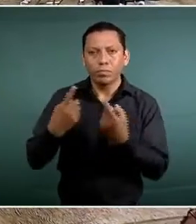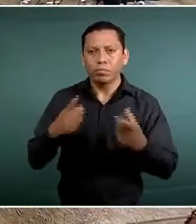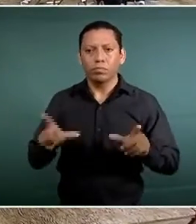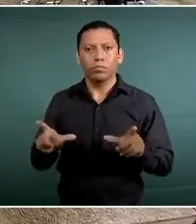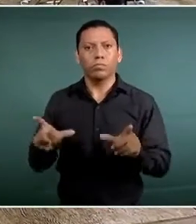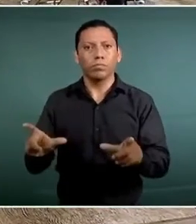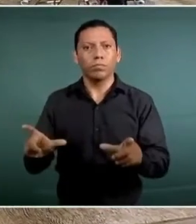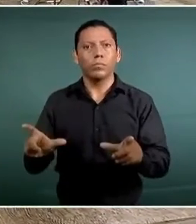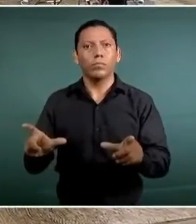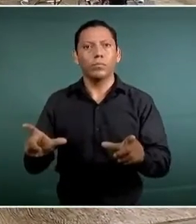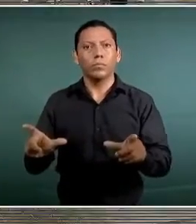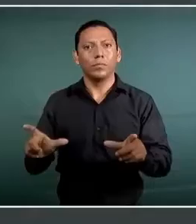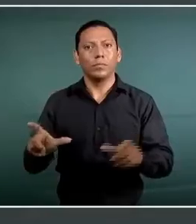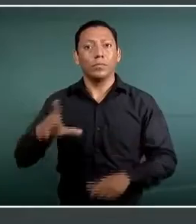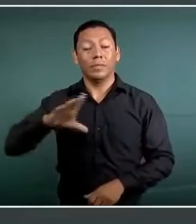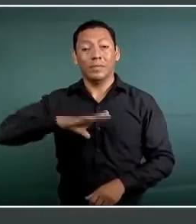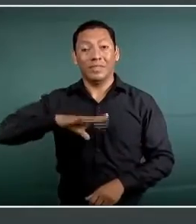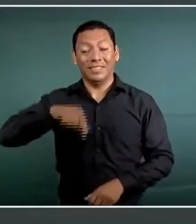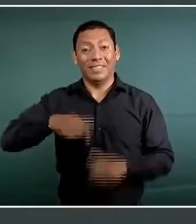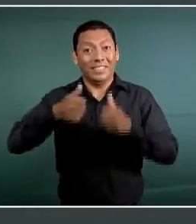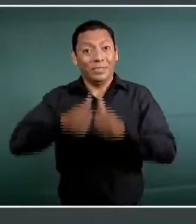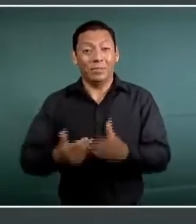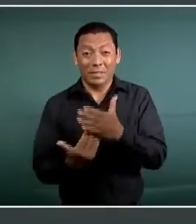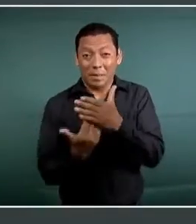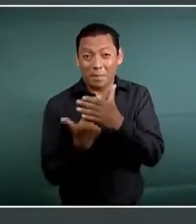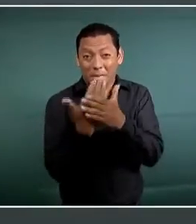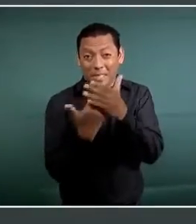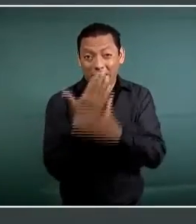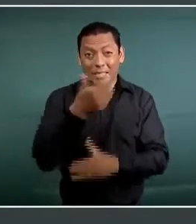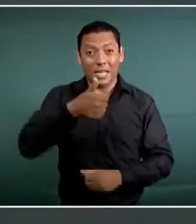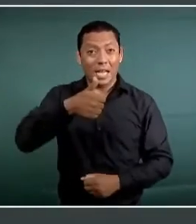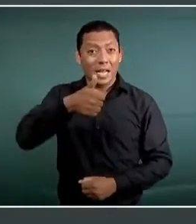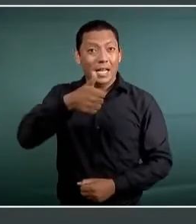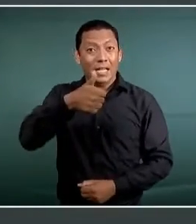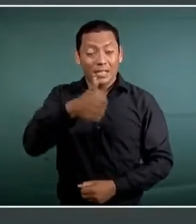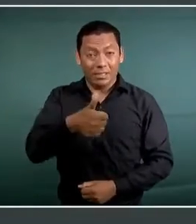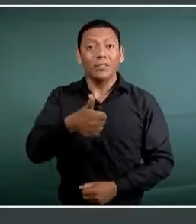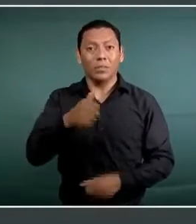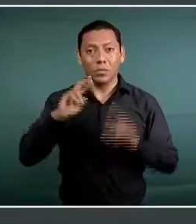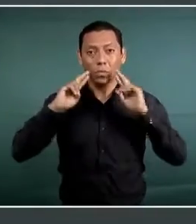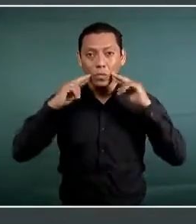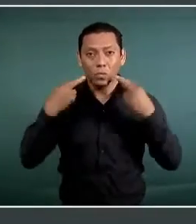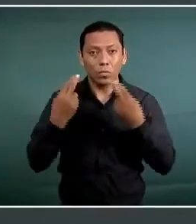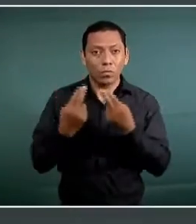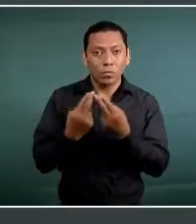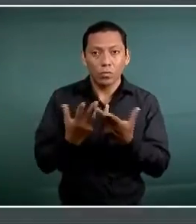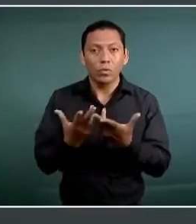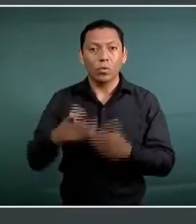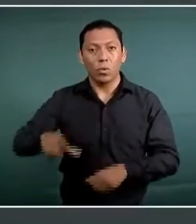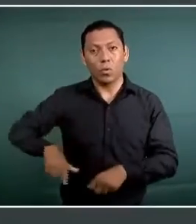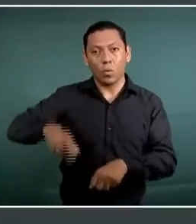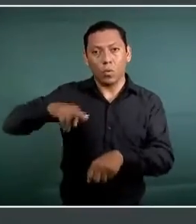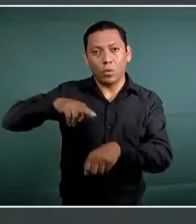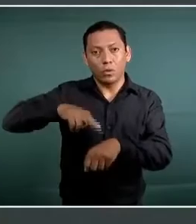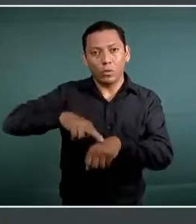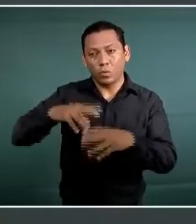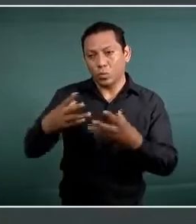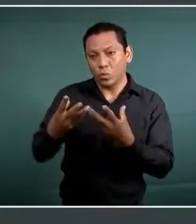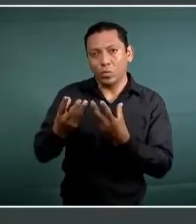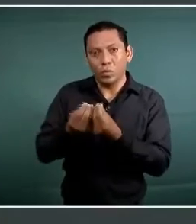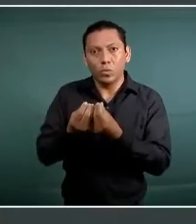Desde las seis de la mañana nos reunimos con el ciudadano gobernador,